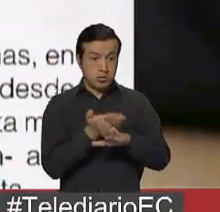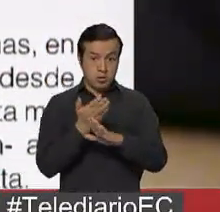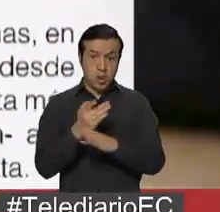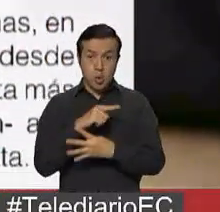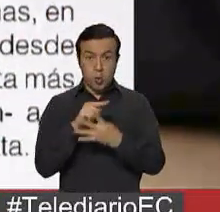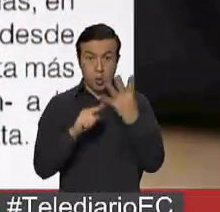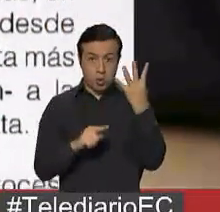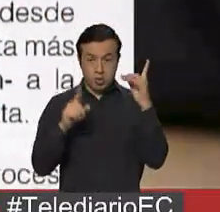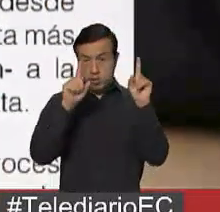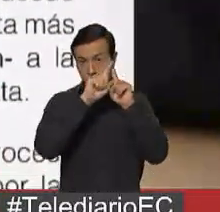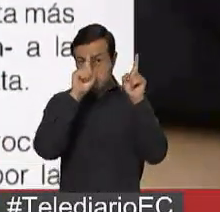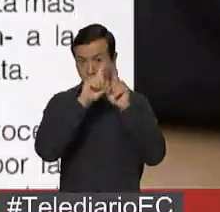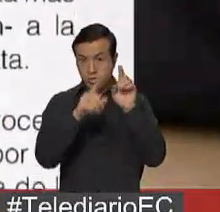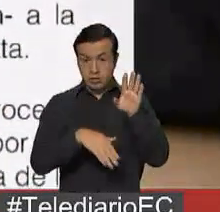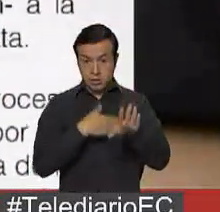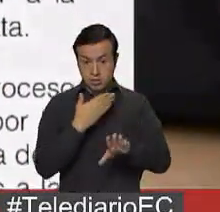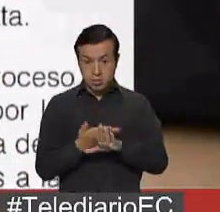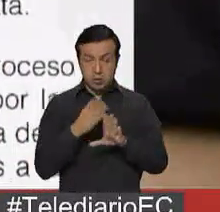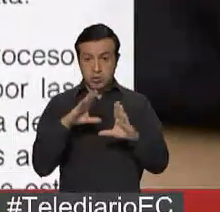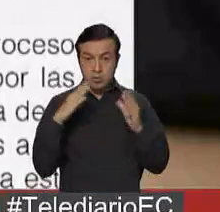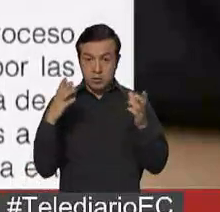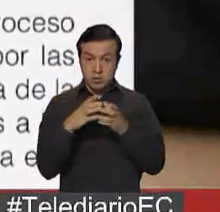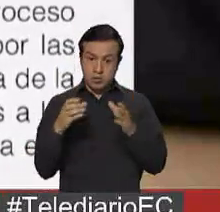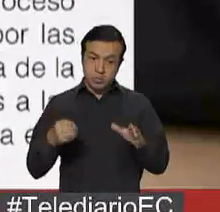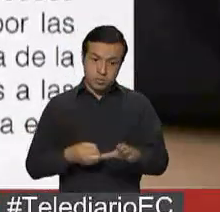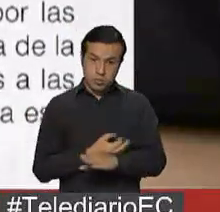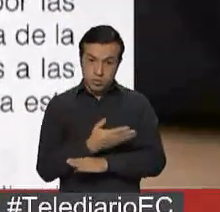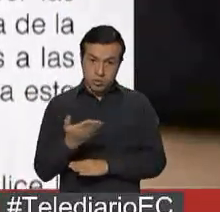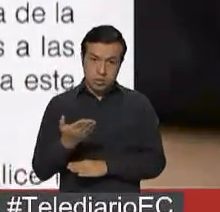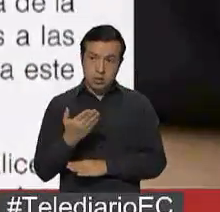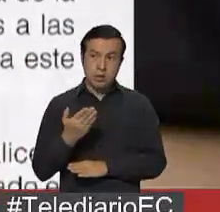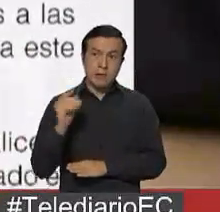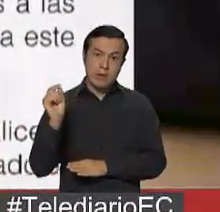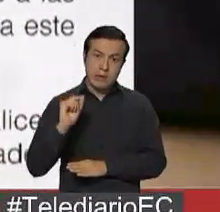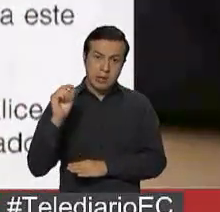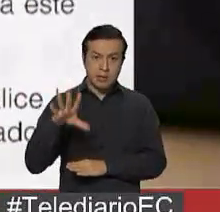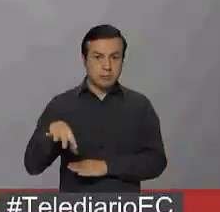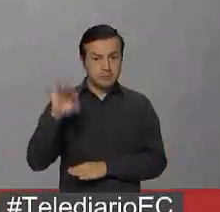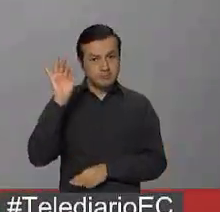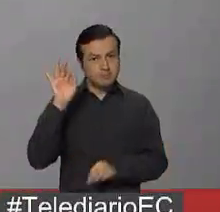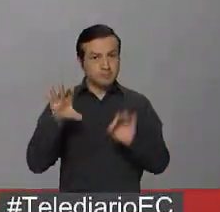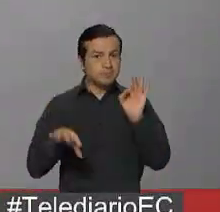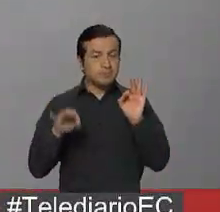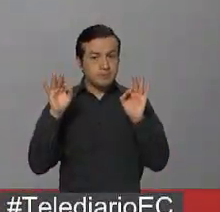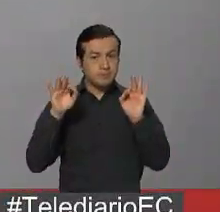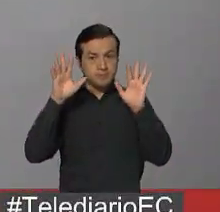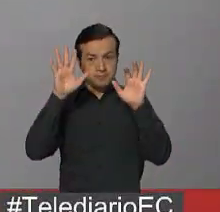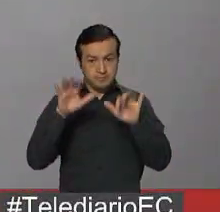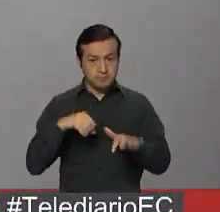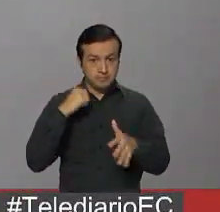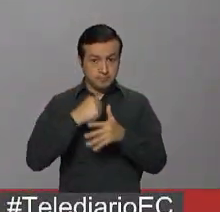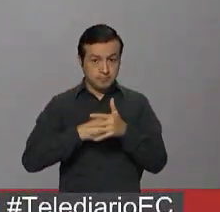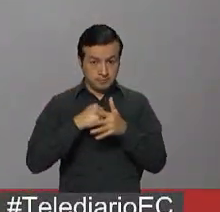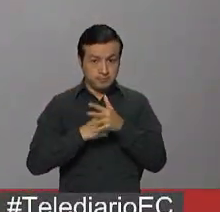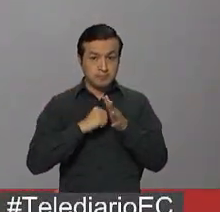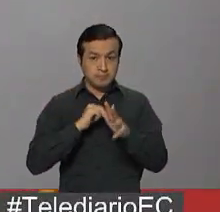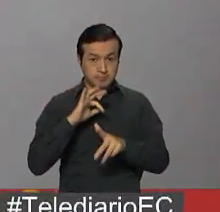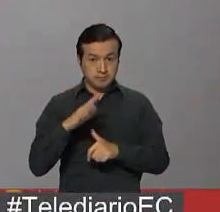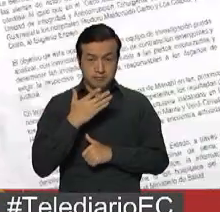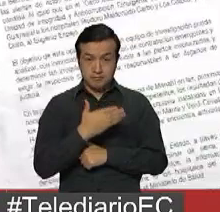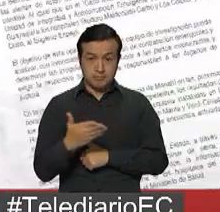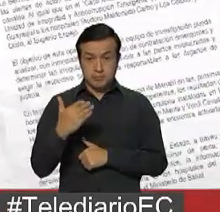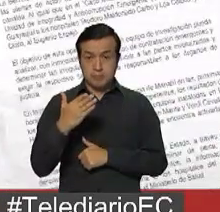cuatro oferentes participaron y que la comisión recomendó la oferta más beneficiosa para el hospital el secretario anticorrupción jose de lagasca